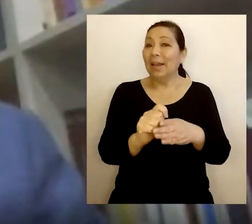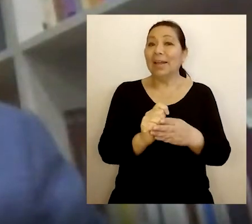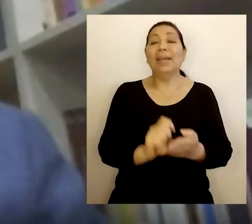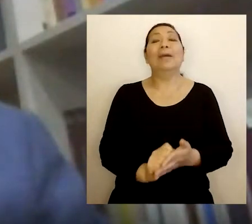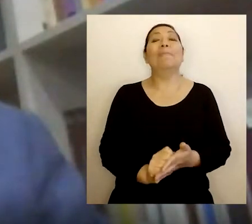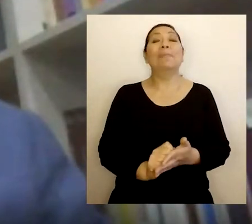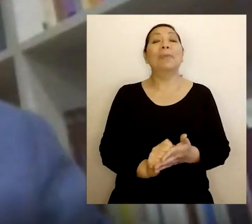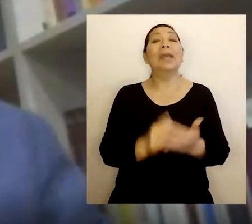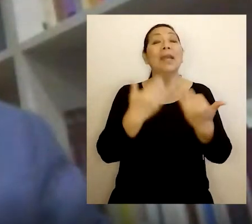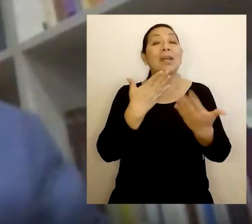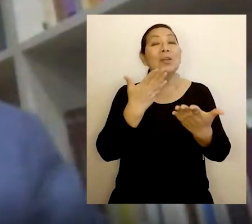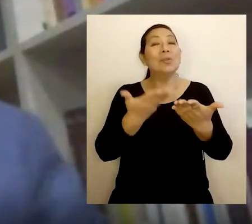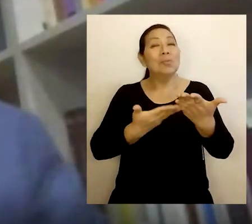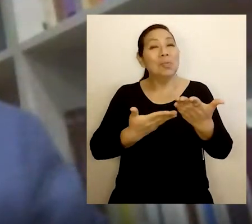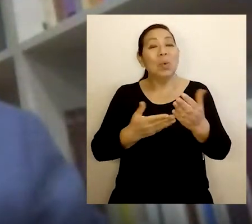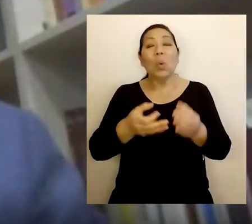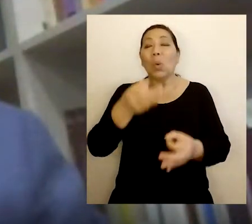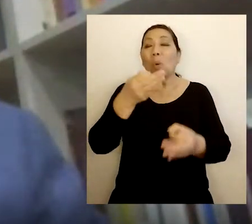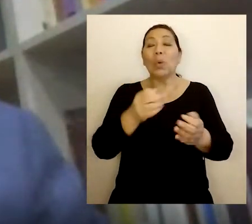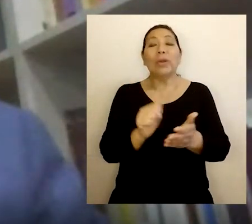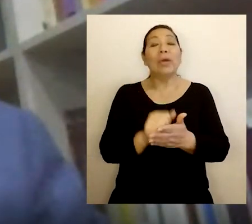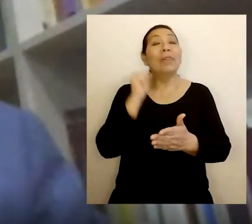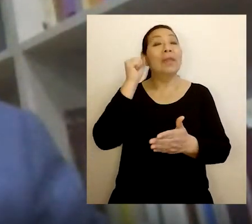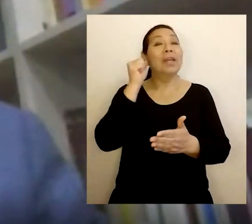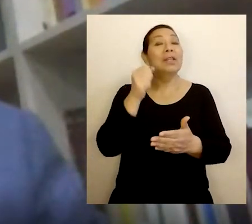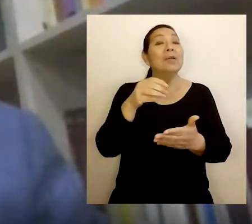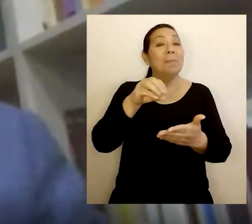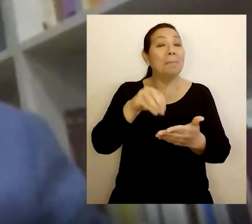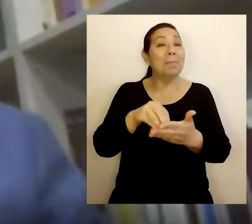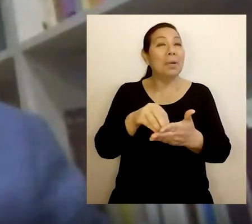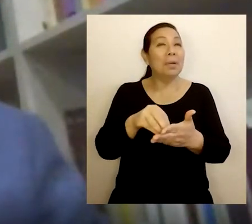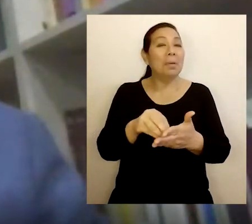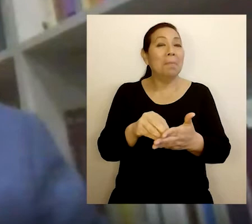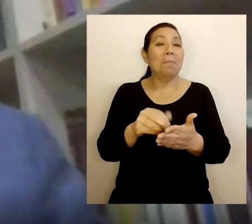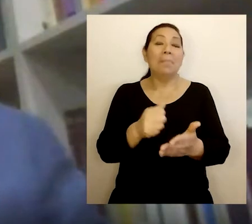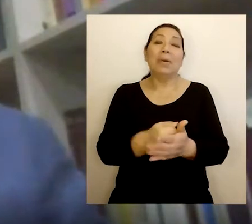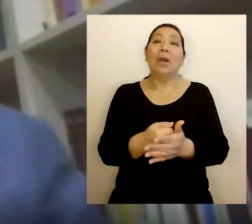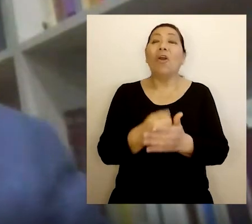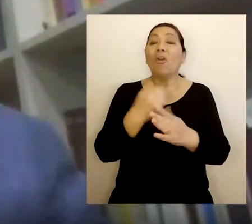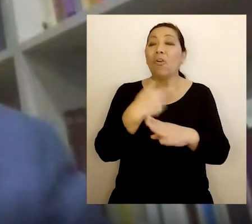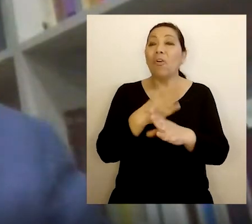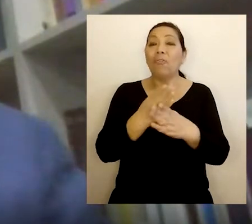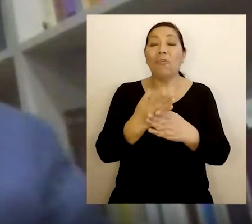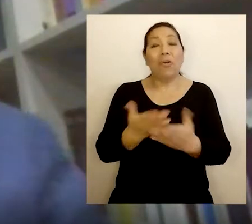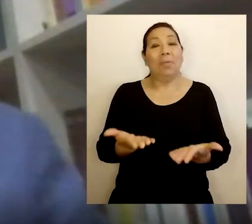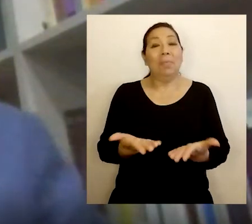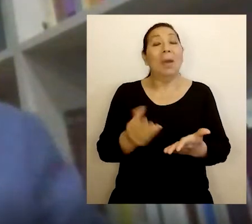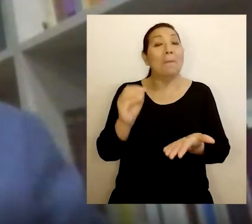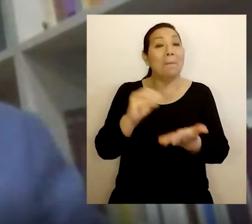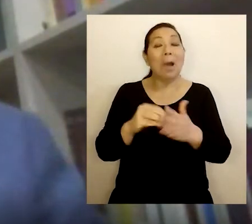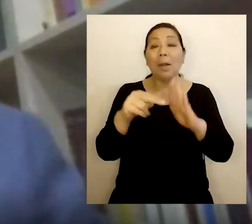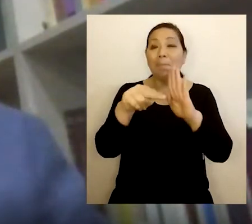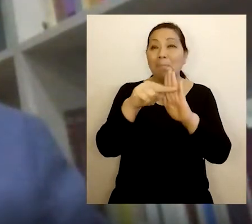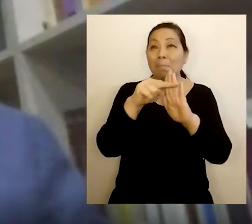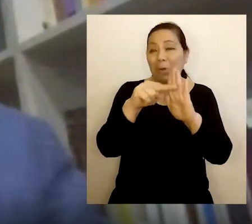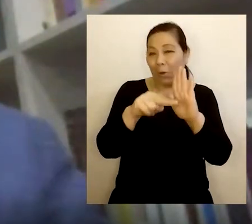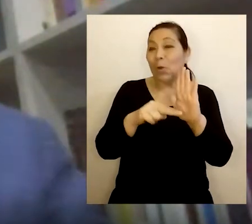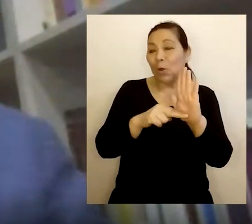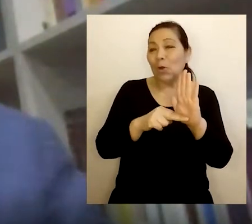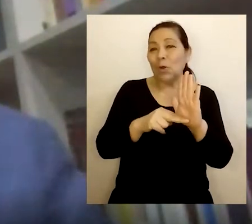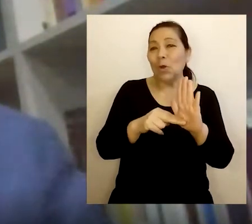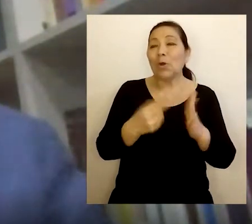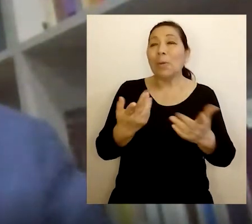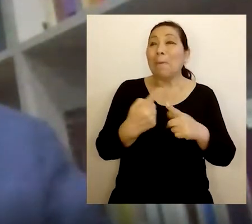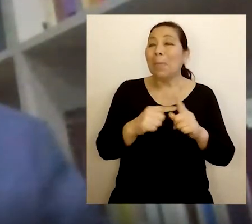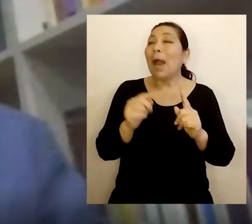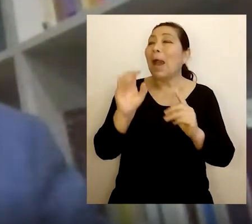calificar, de hacer una calificación jurídica del hecho punible y la pena a imponer, de conformidad obviamente al marco normativo. Y justamente